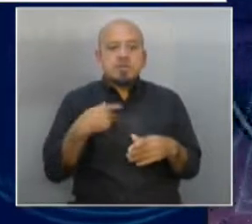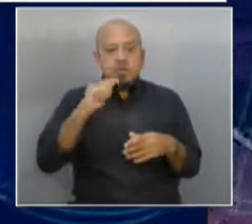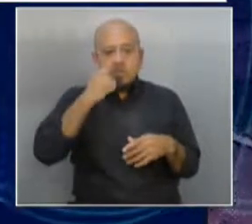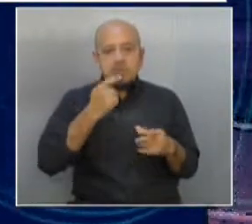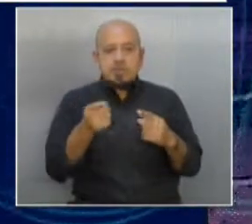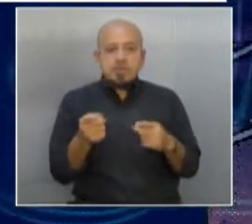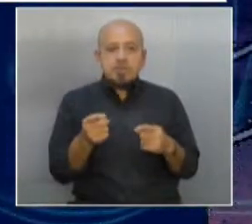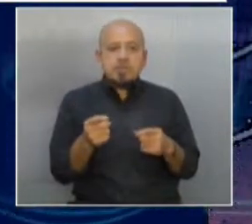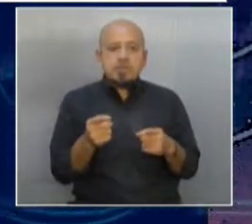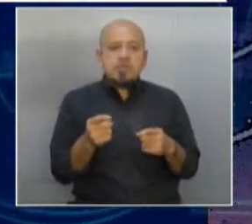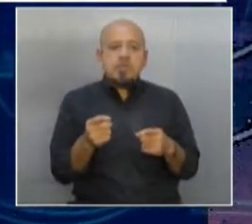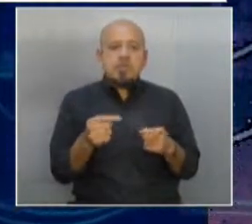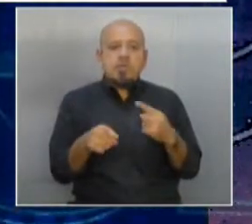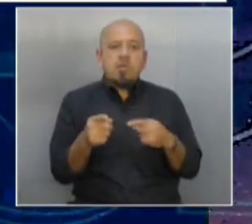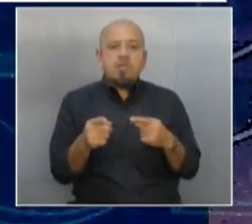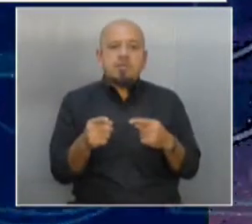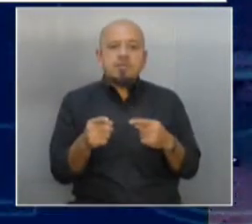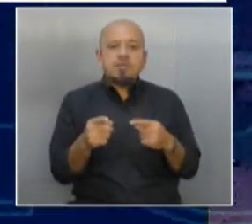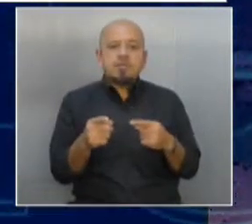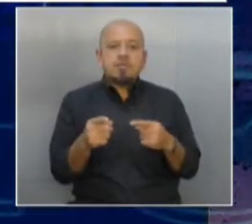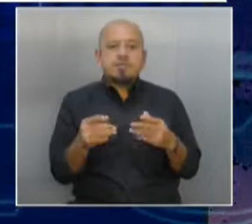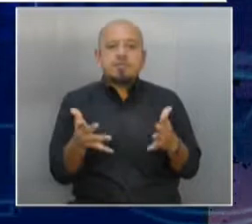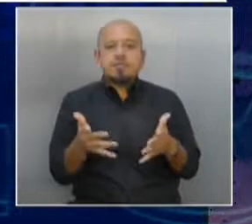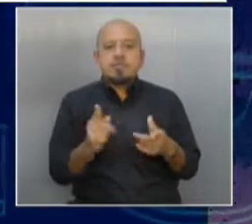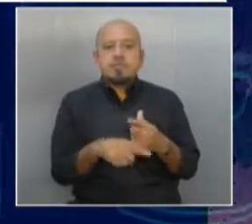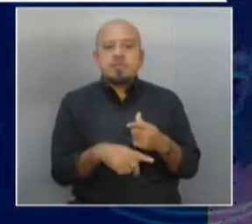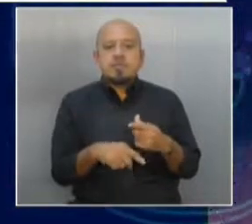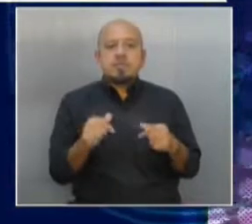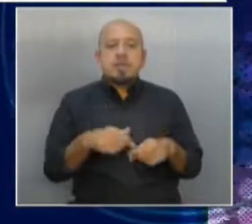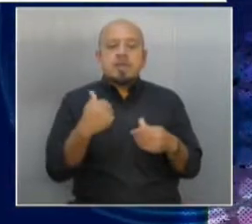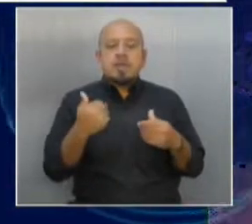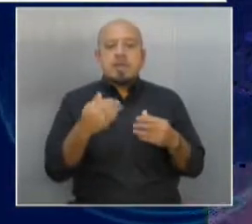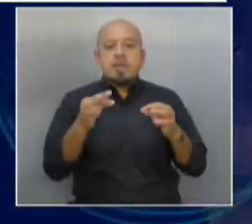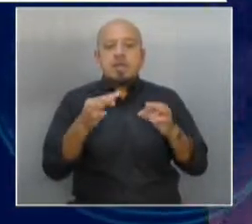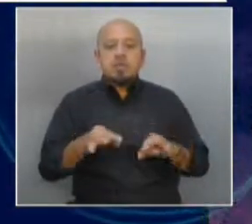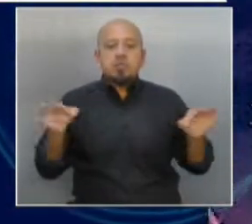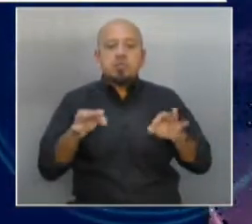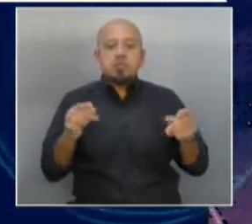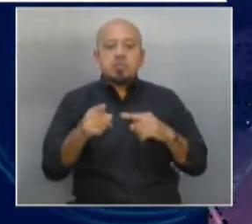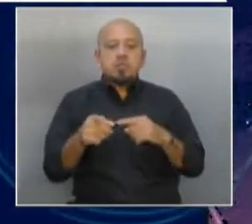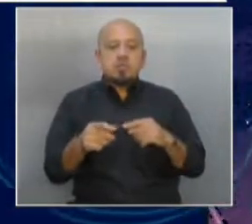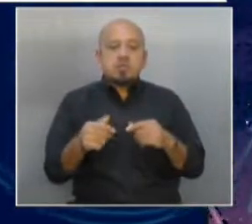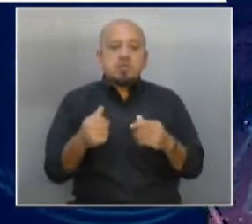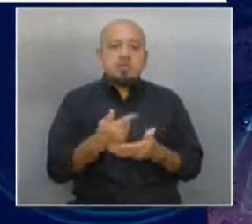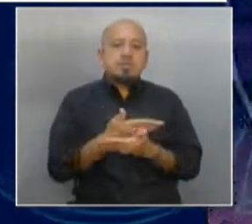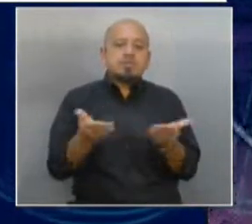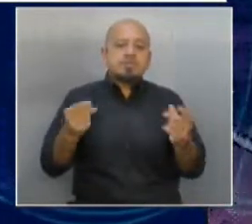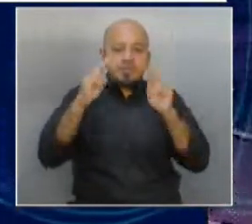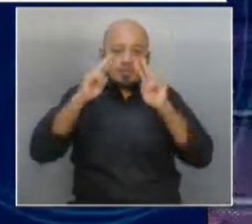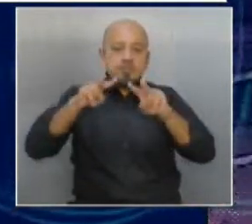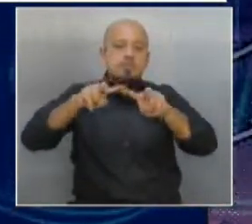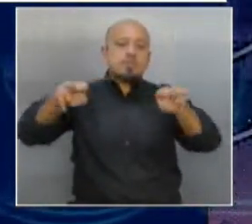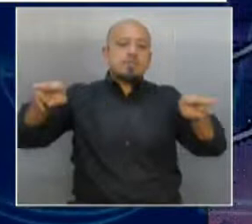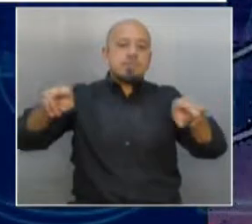mucho y que va muy acorde con lo que estamos proponiendo para este concierto en relación a eso de